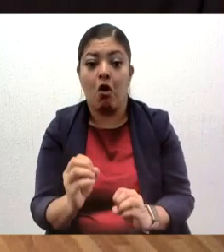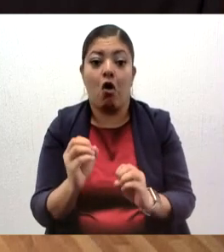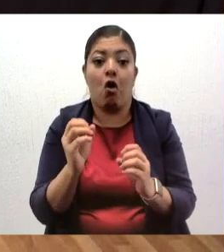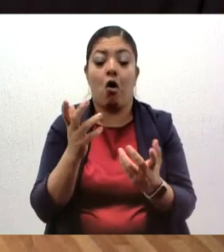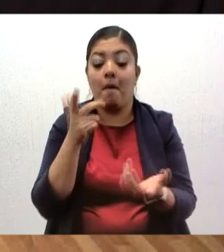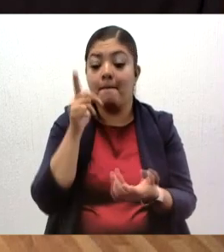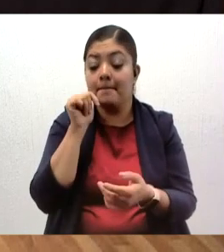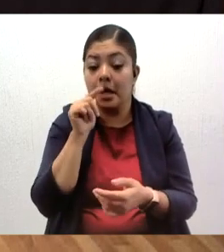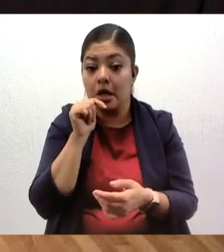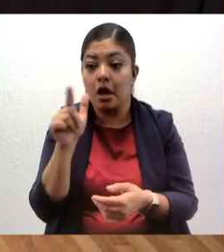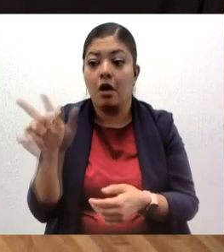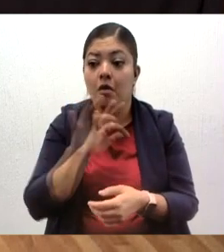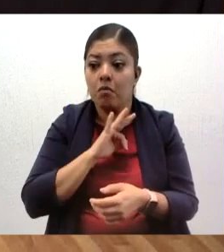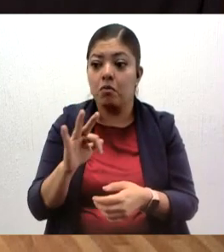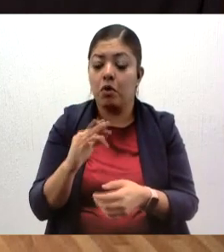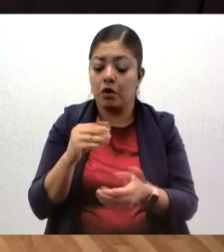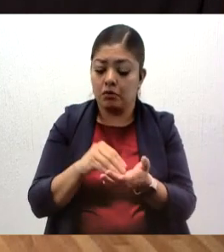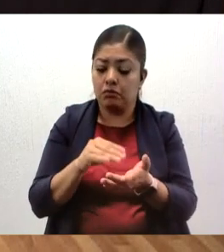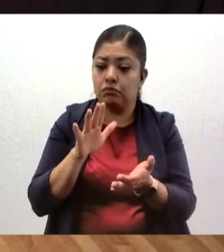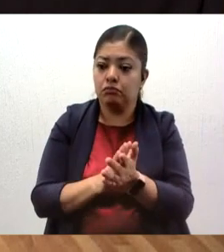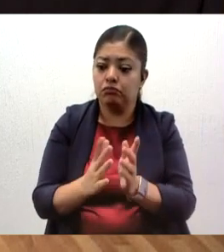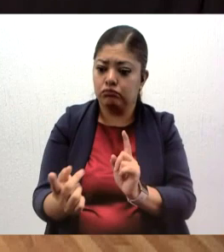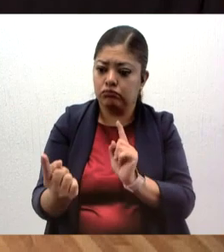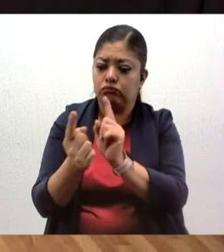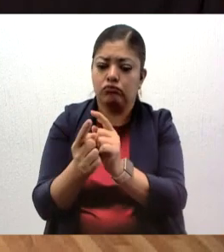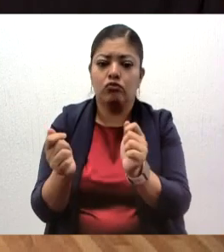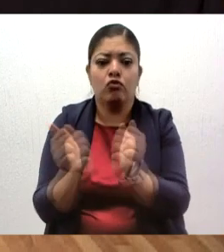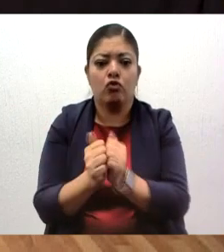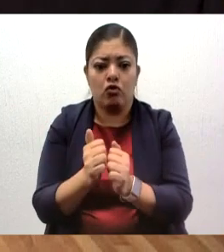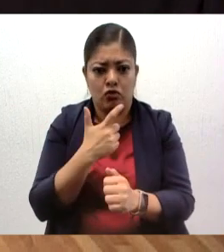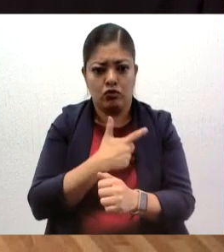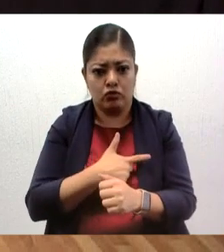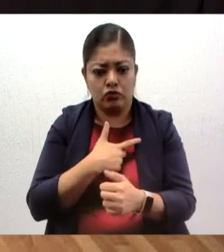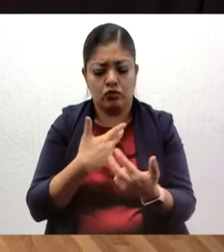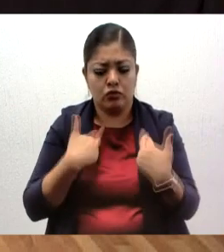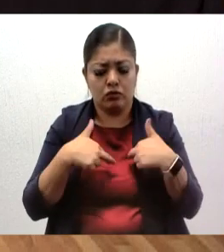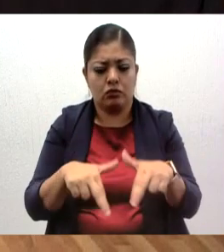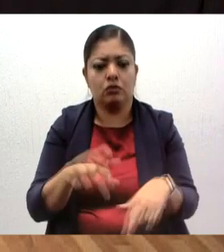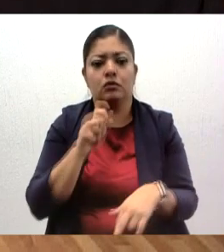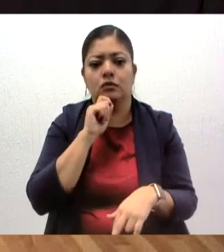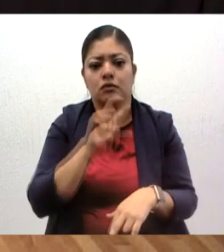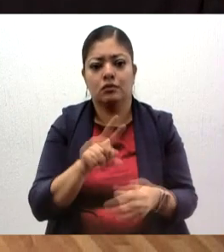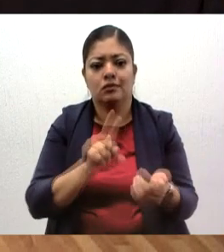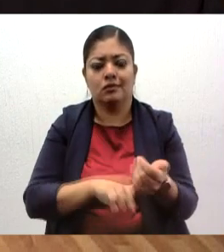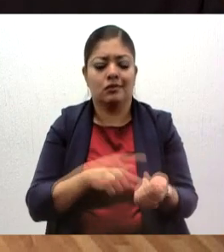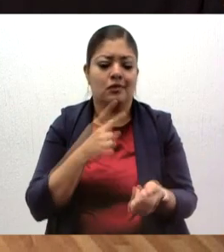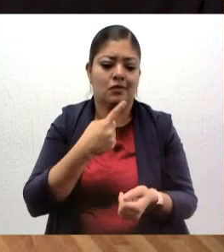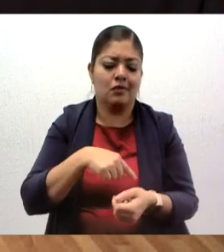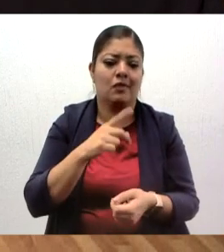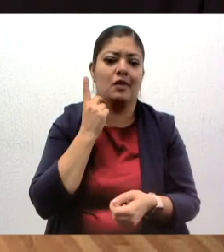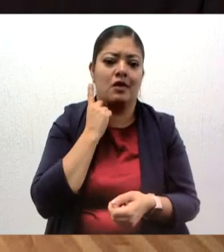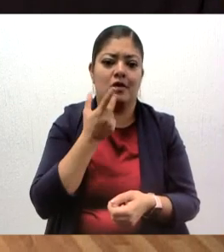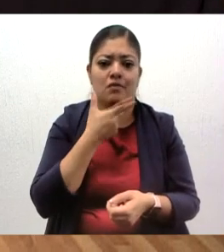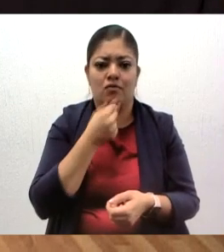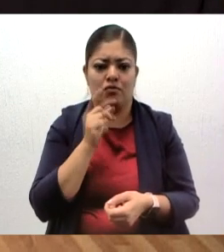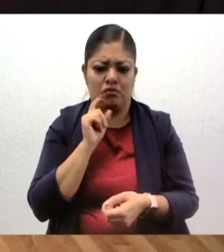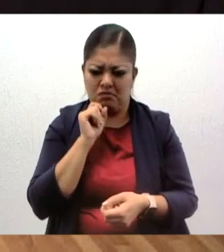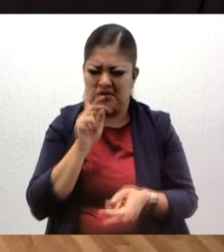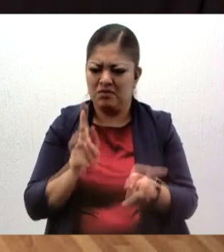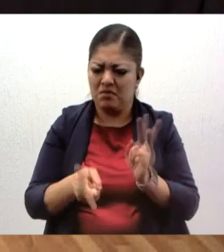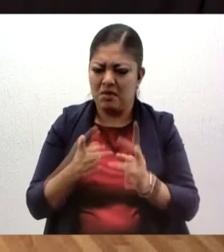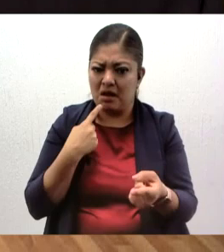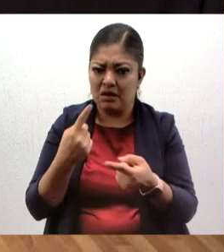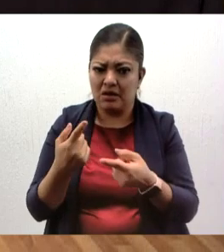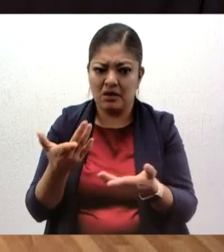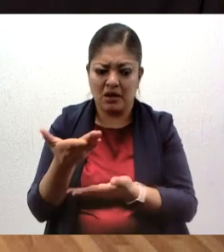pueden estar citando pues ahí estaremos a través de los representantes de las o los diputados que cada grupo tiene platicando Y si hay alg otra